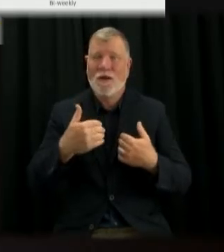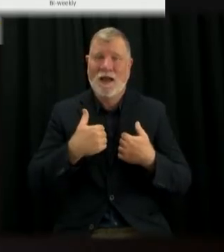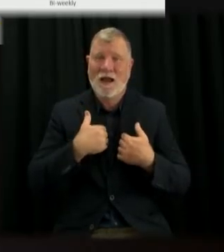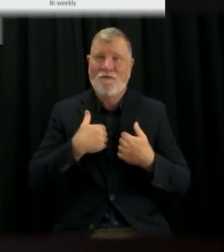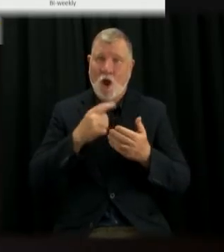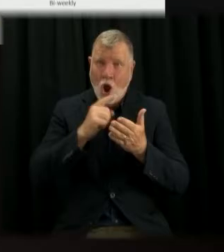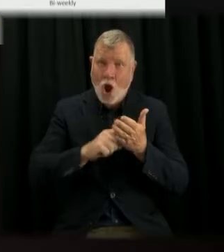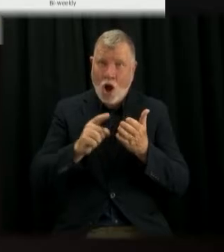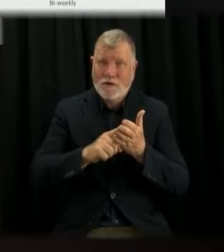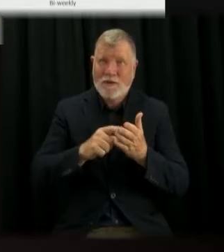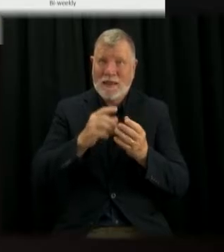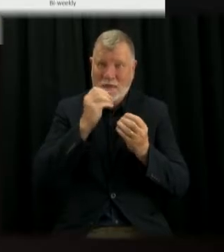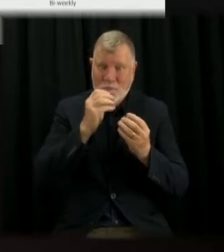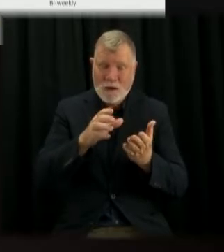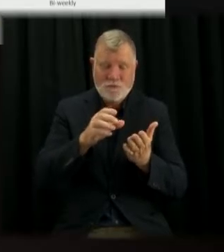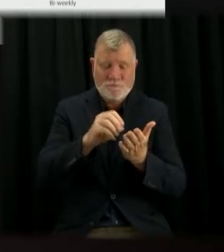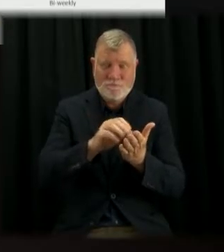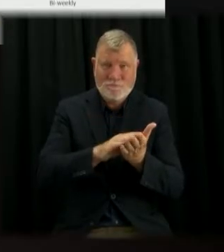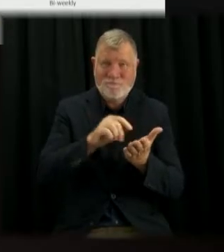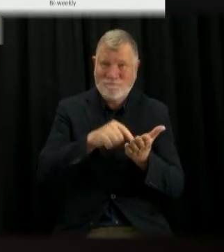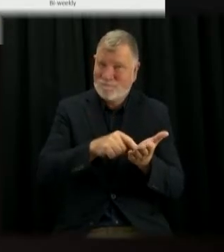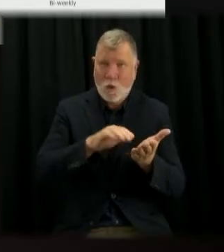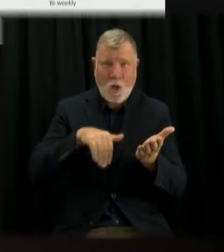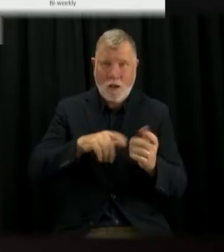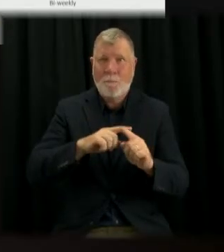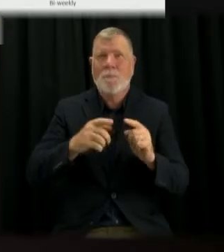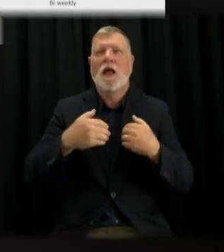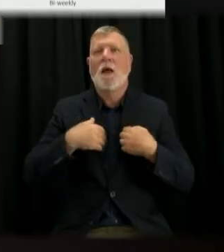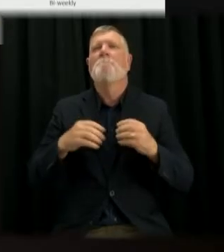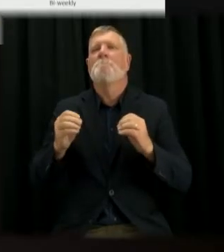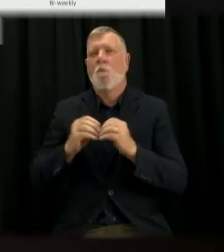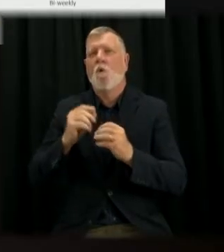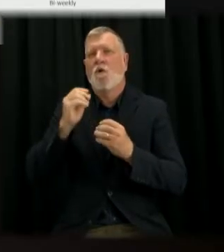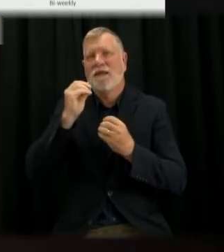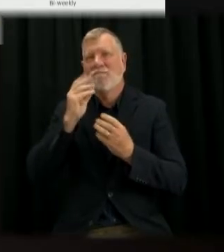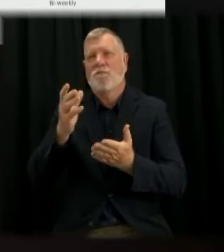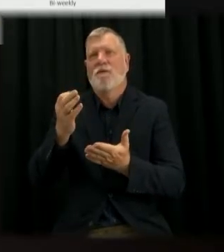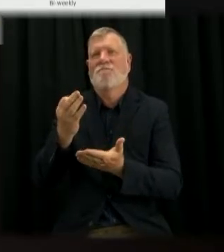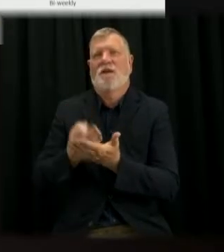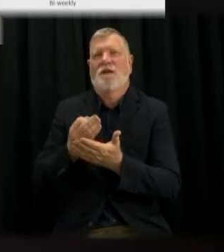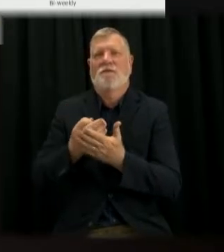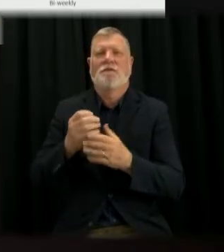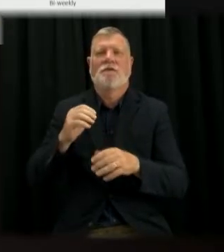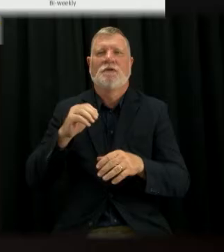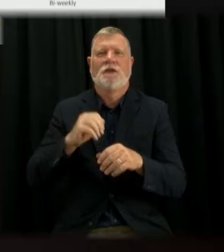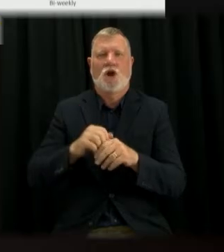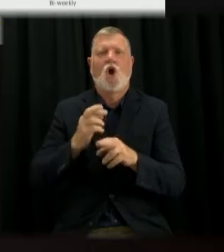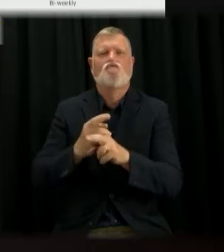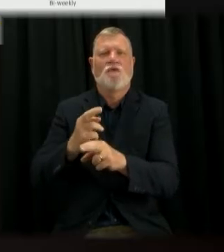no tengamos la información auditada, tenemos más información financiera